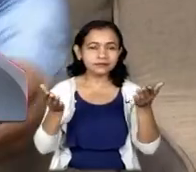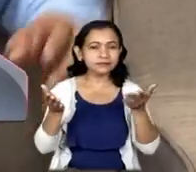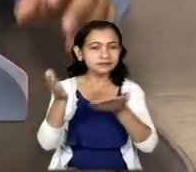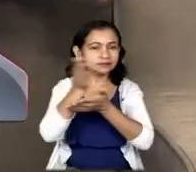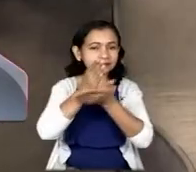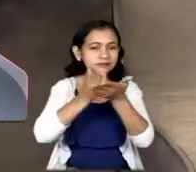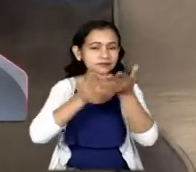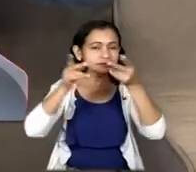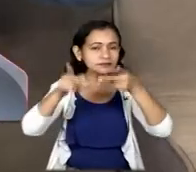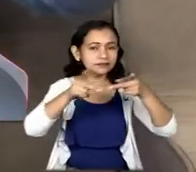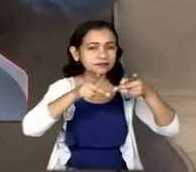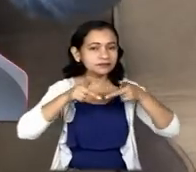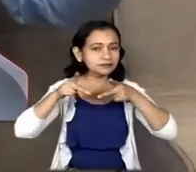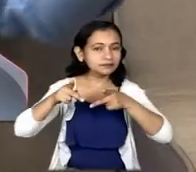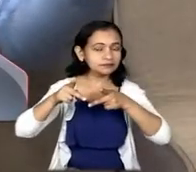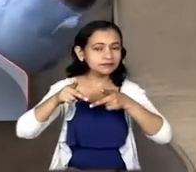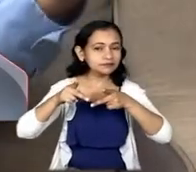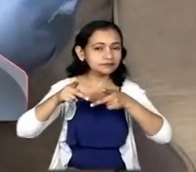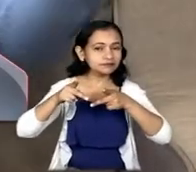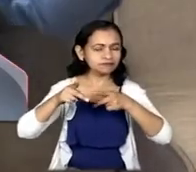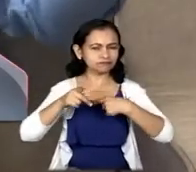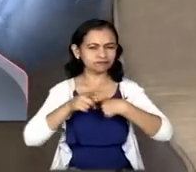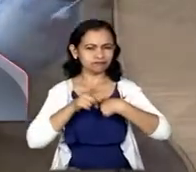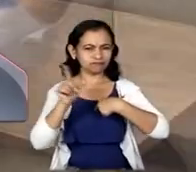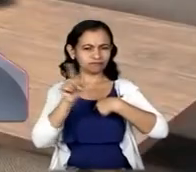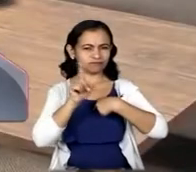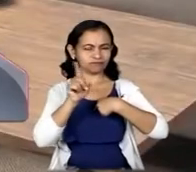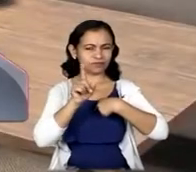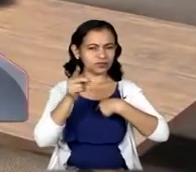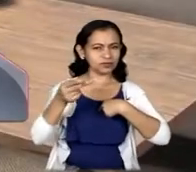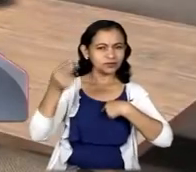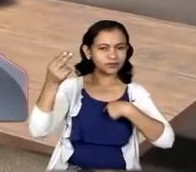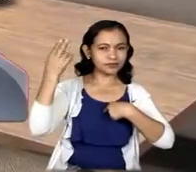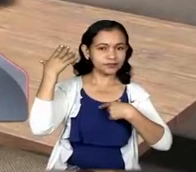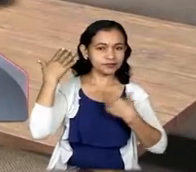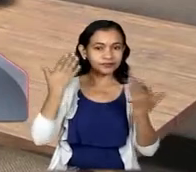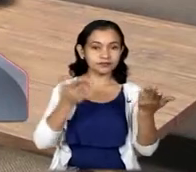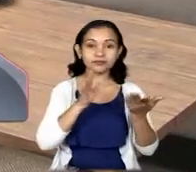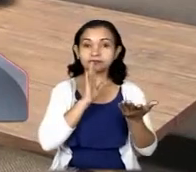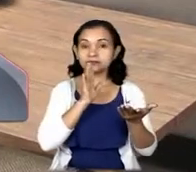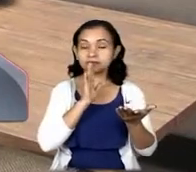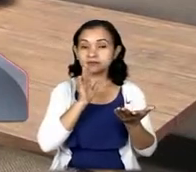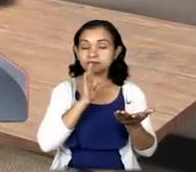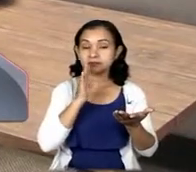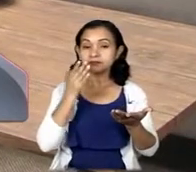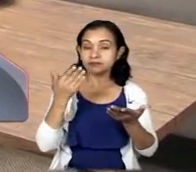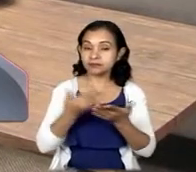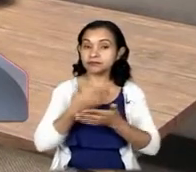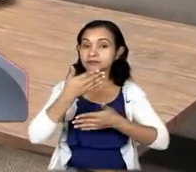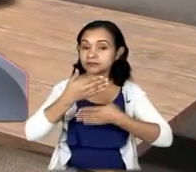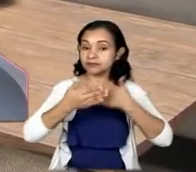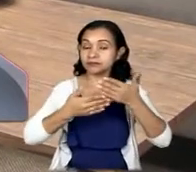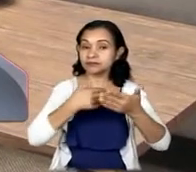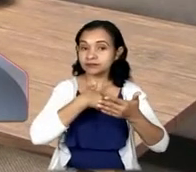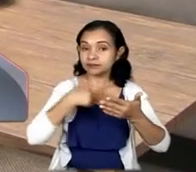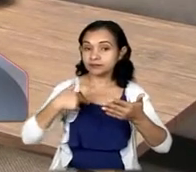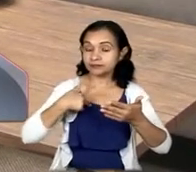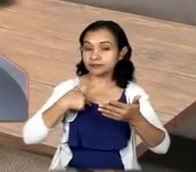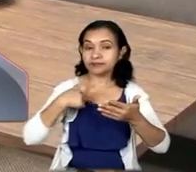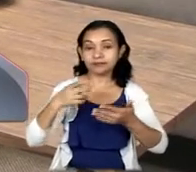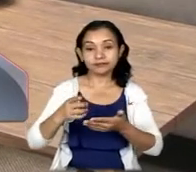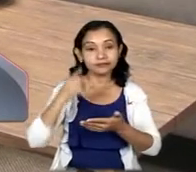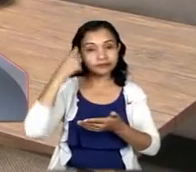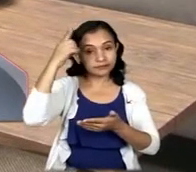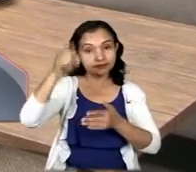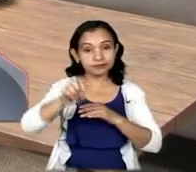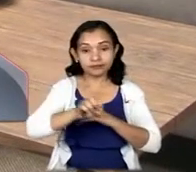viene adversa y dice, no, es que son una historia, pero es que estamos hablando de procesos de construcción sobre lo que se cimentan desarrollos